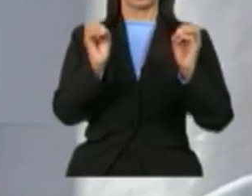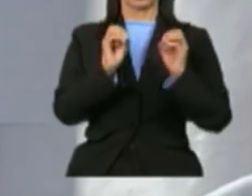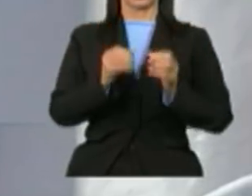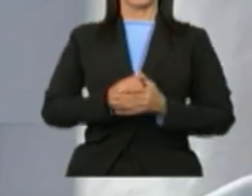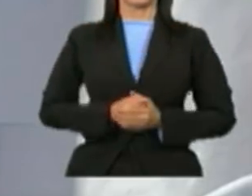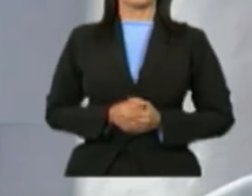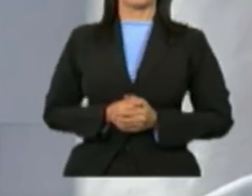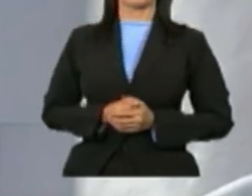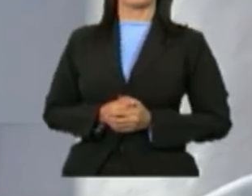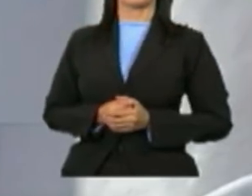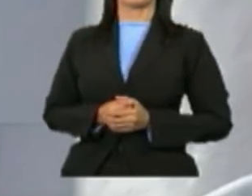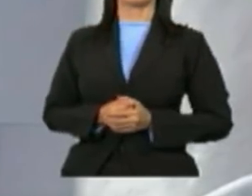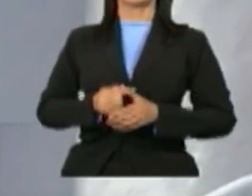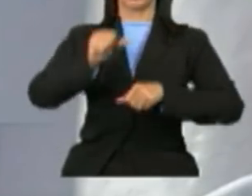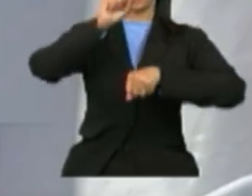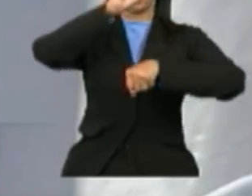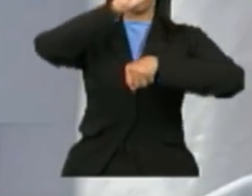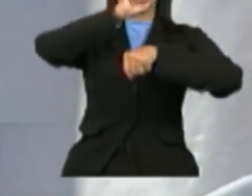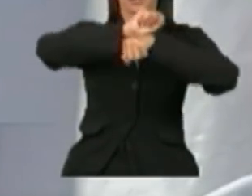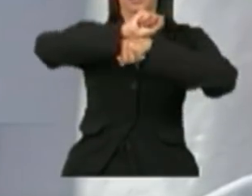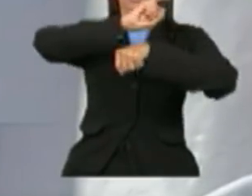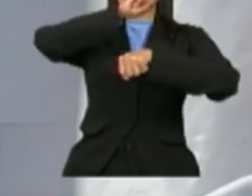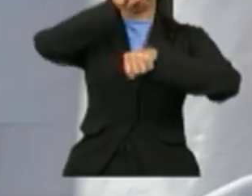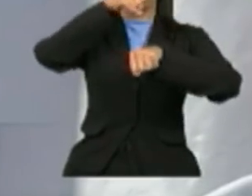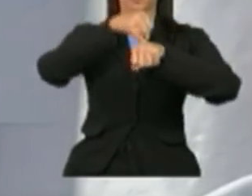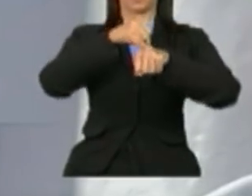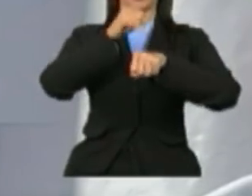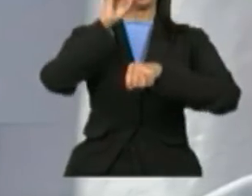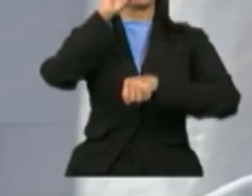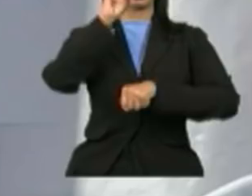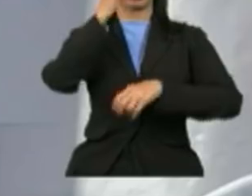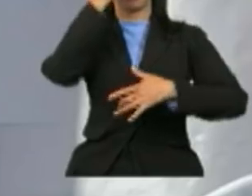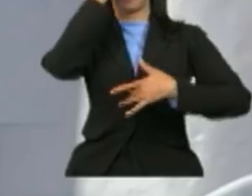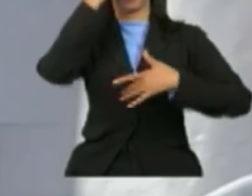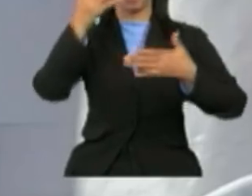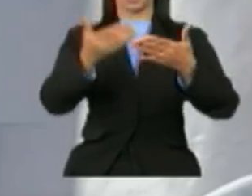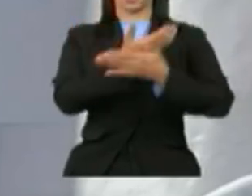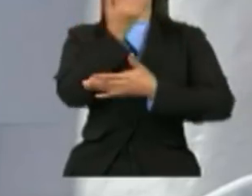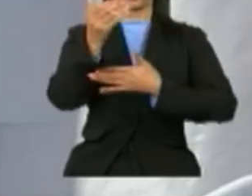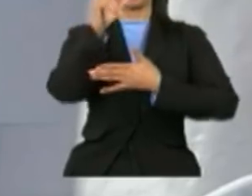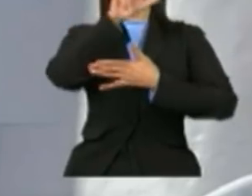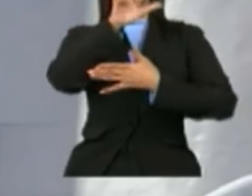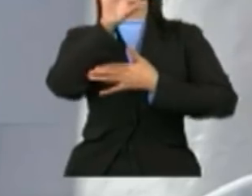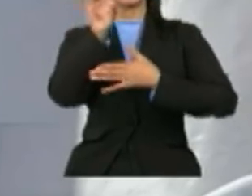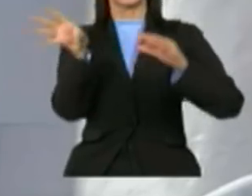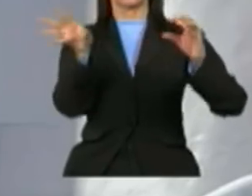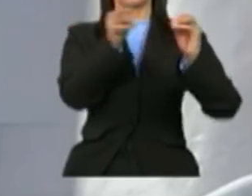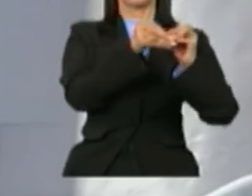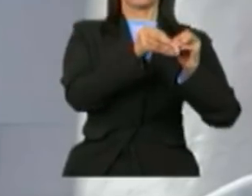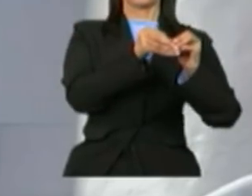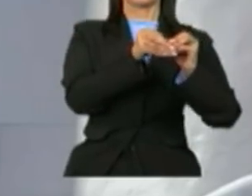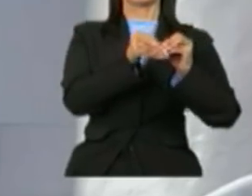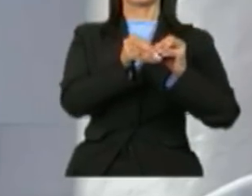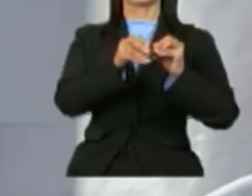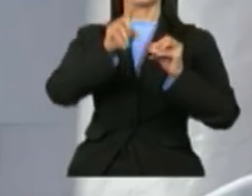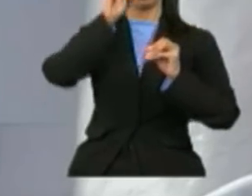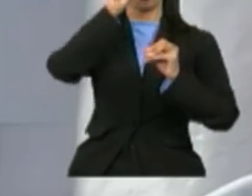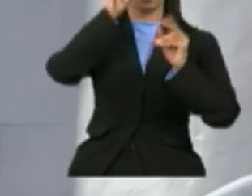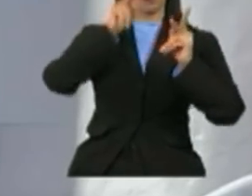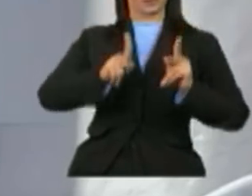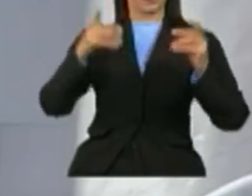fallecimiento. San Juan, 6 casos nuevos, 38 acumulados,